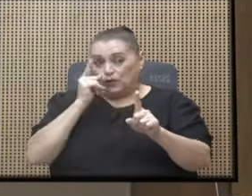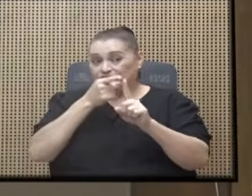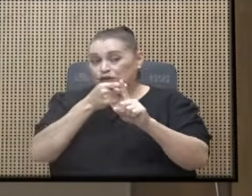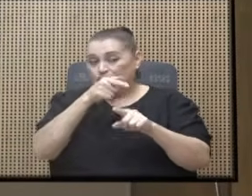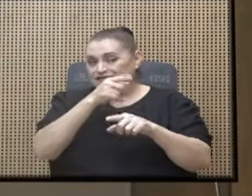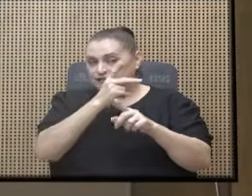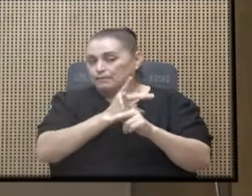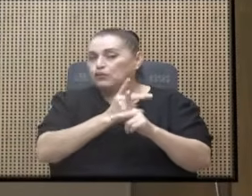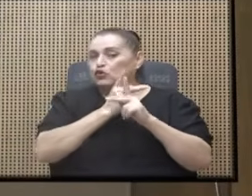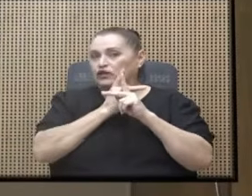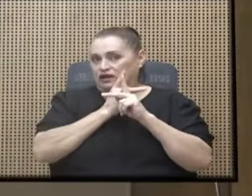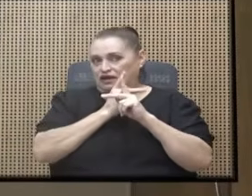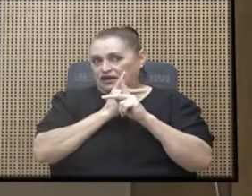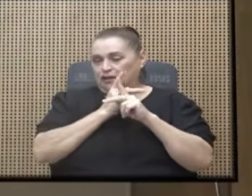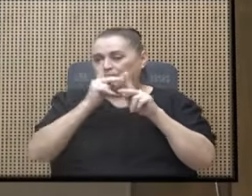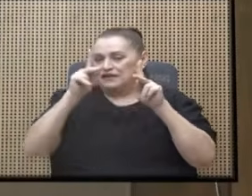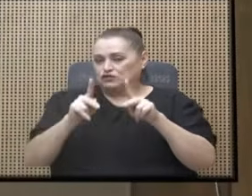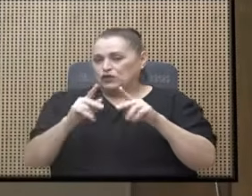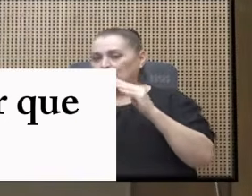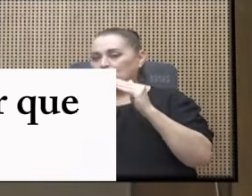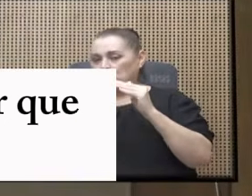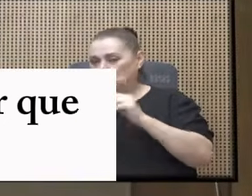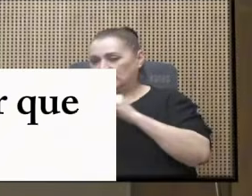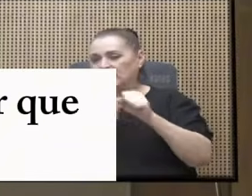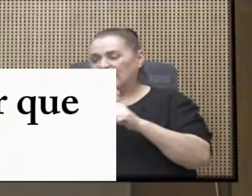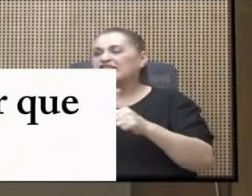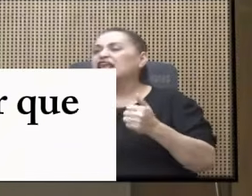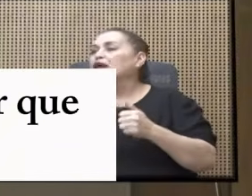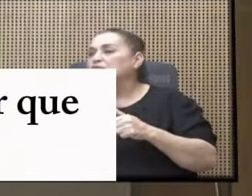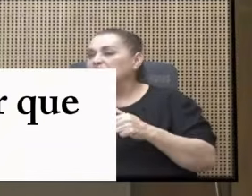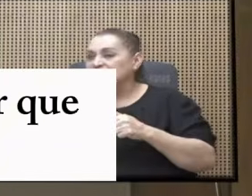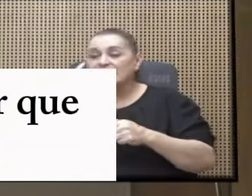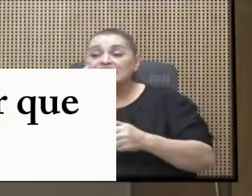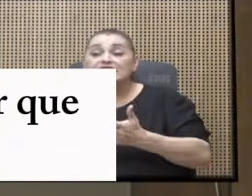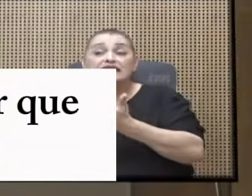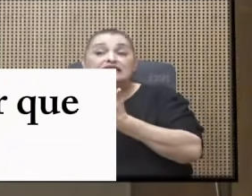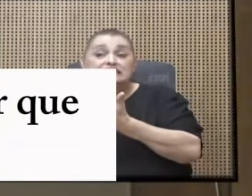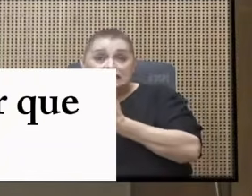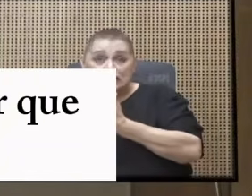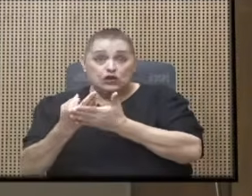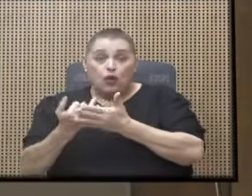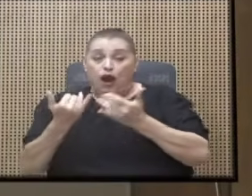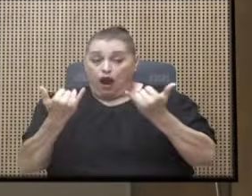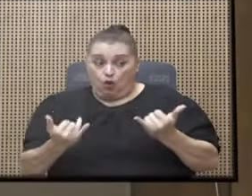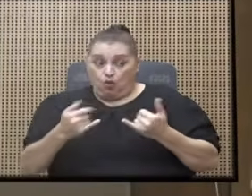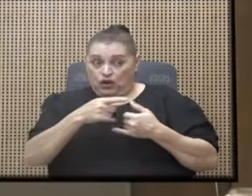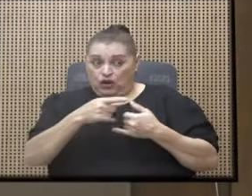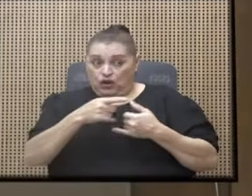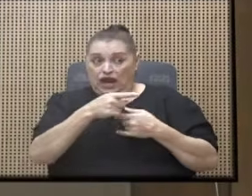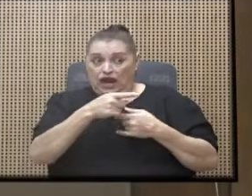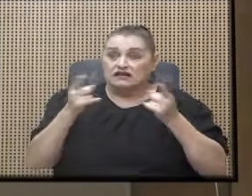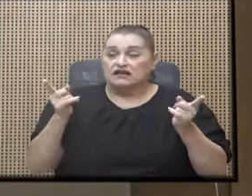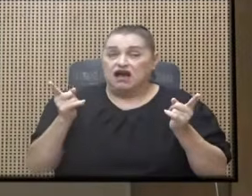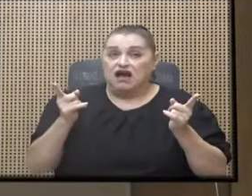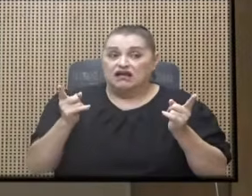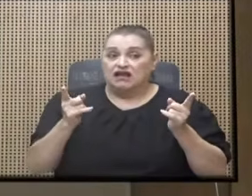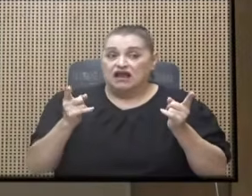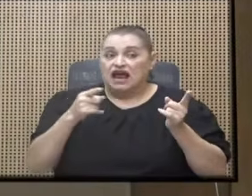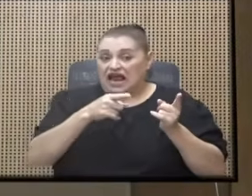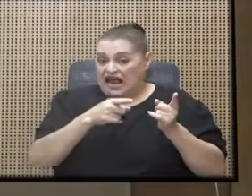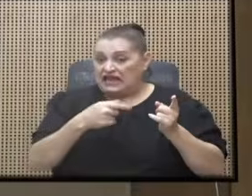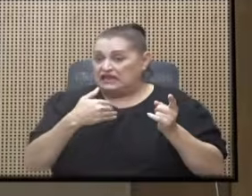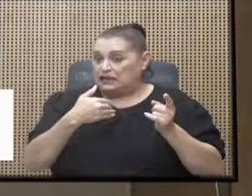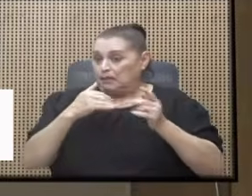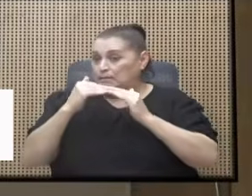reforma constitucional. Bueno, ¿qué pasa cuando esos testigos que ahora van a tener que declarar son personas menores de